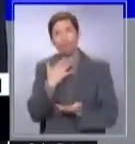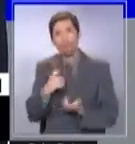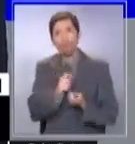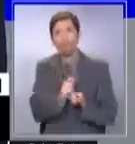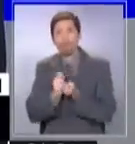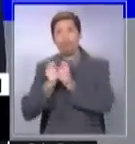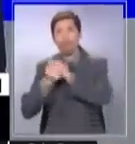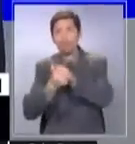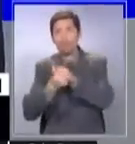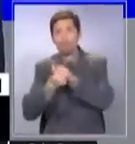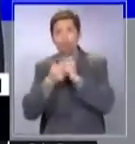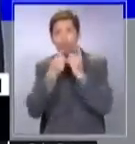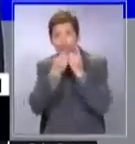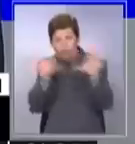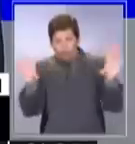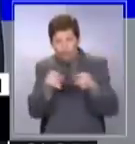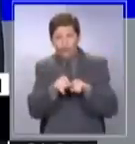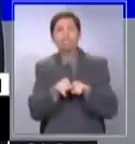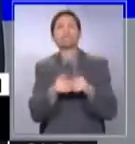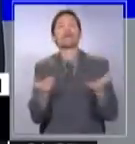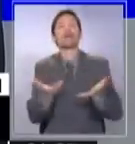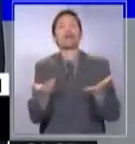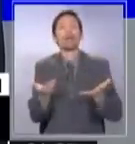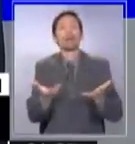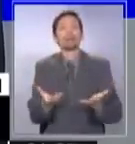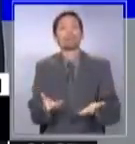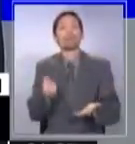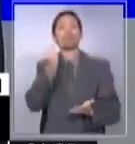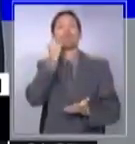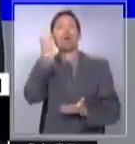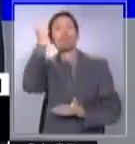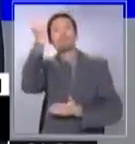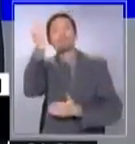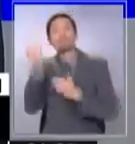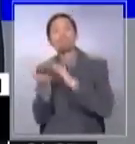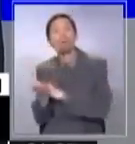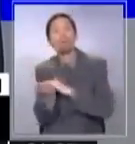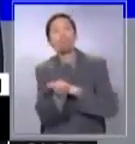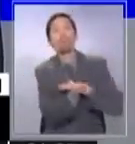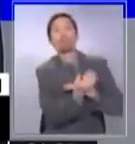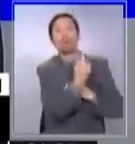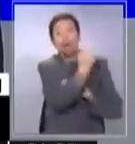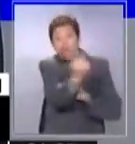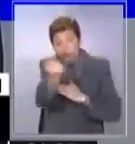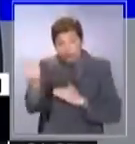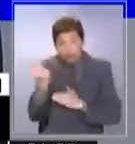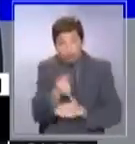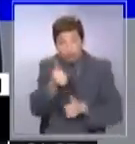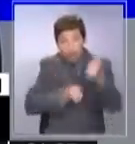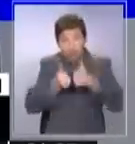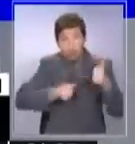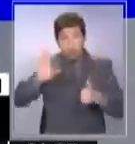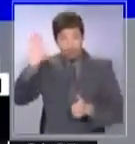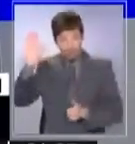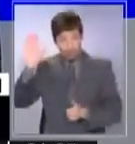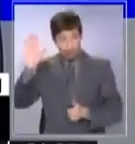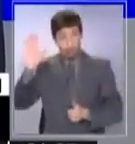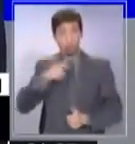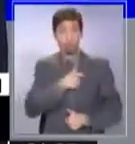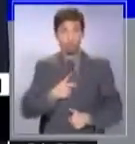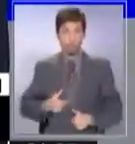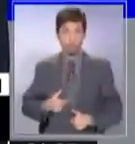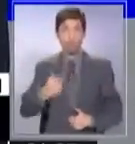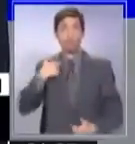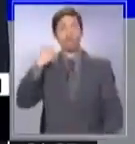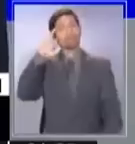democrática es exactamente Cuáles son las propuestas de cada uno de los candidatos presidenciales por el sueño que tenemos todos los